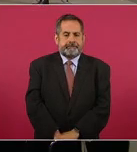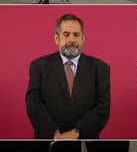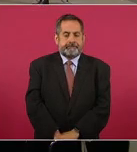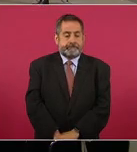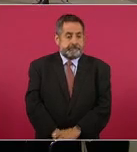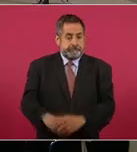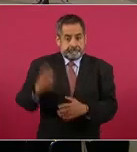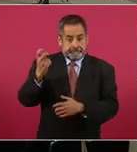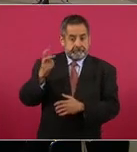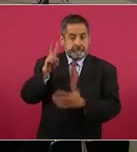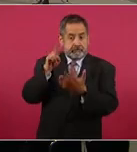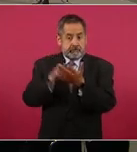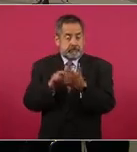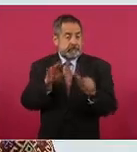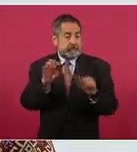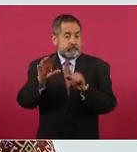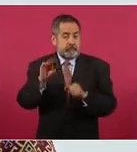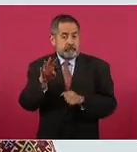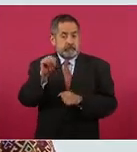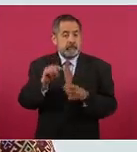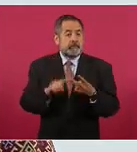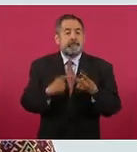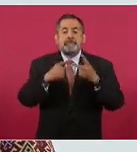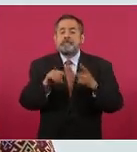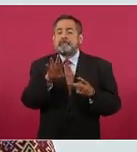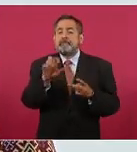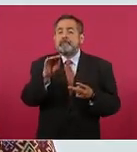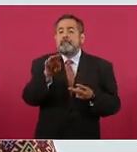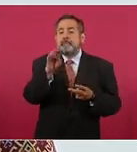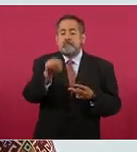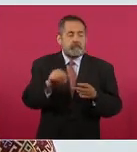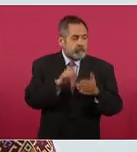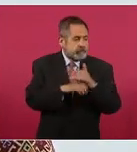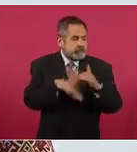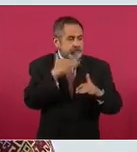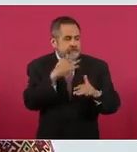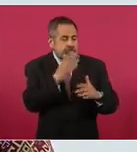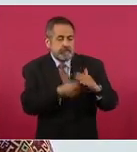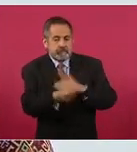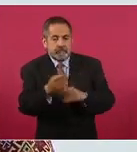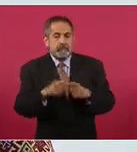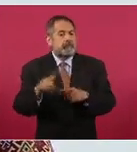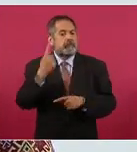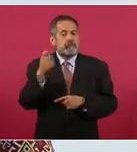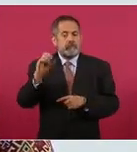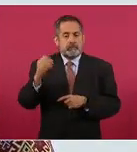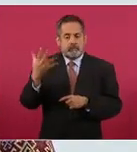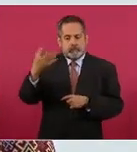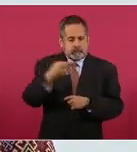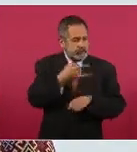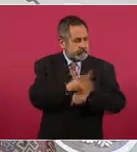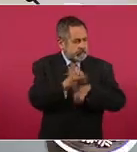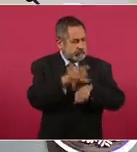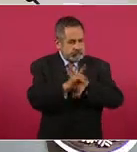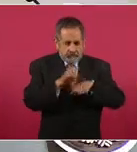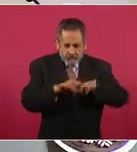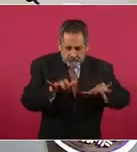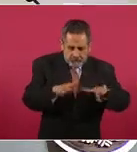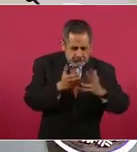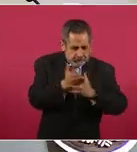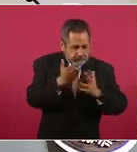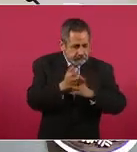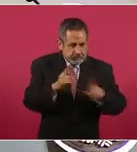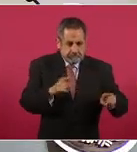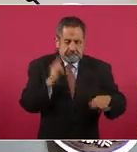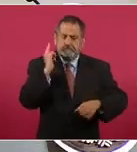De estas 2,669, 599 son por contrabando, 105 es por un acceso irregular a los sistemas y el